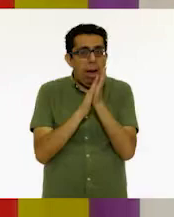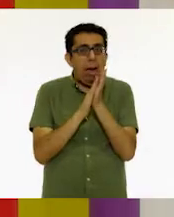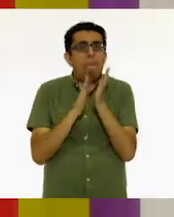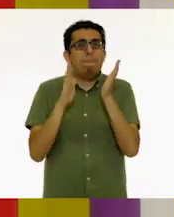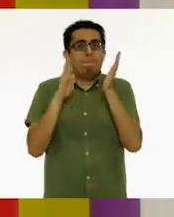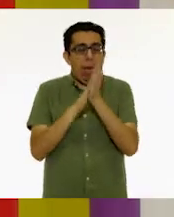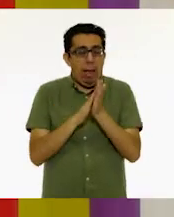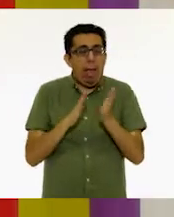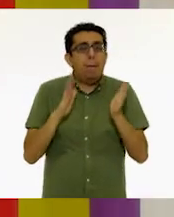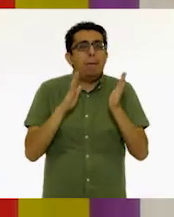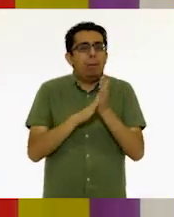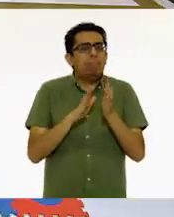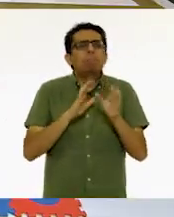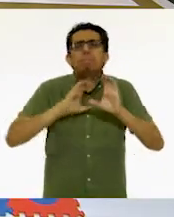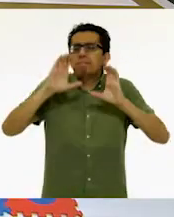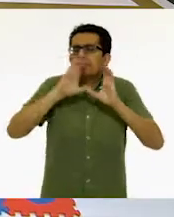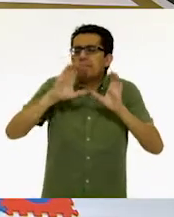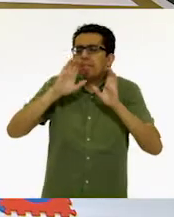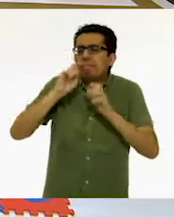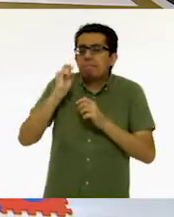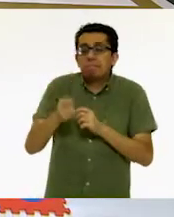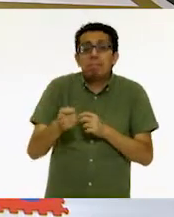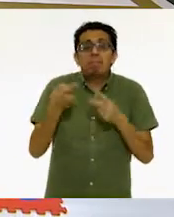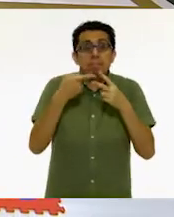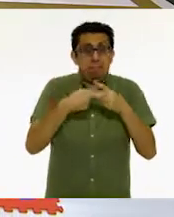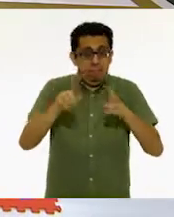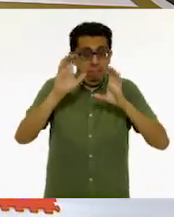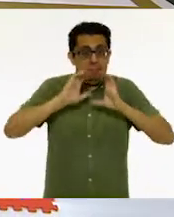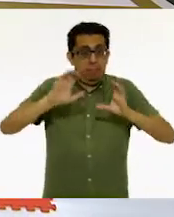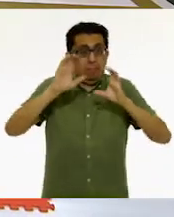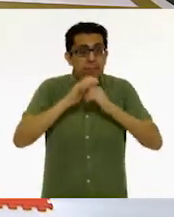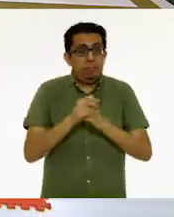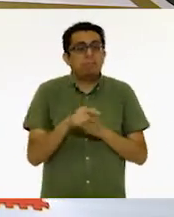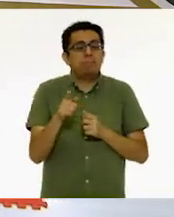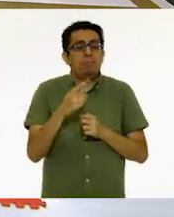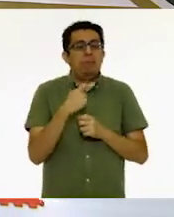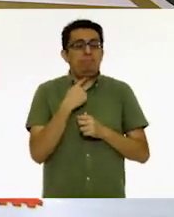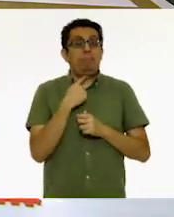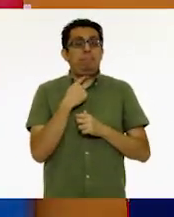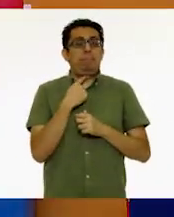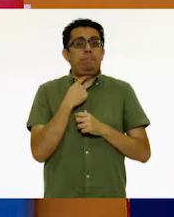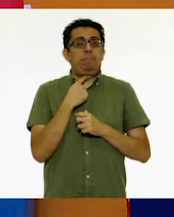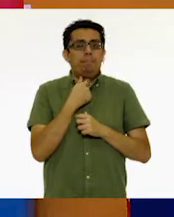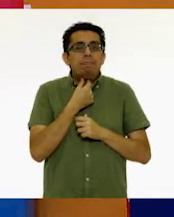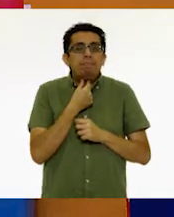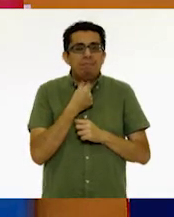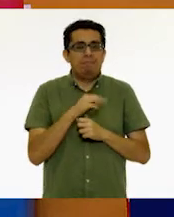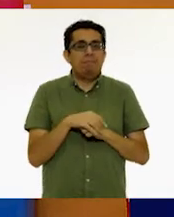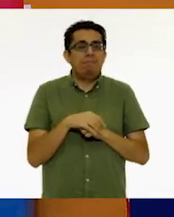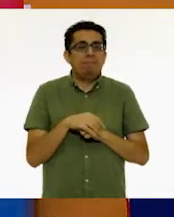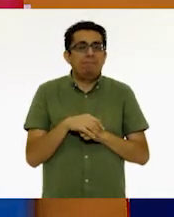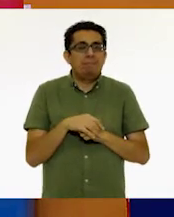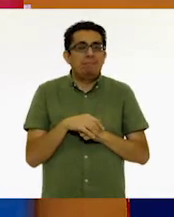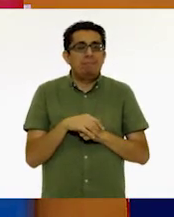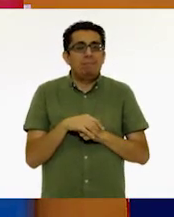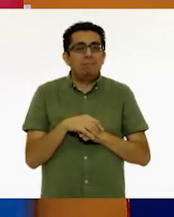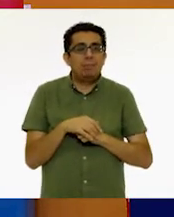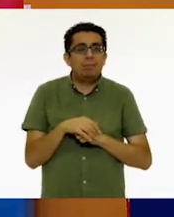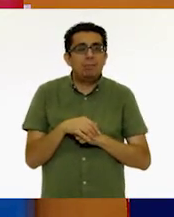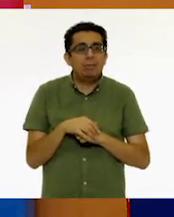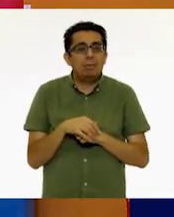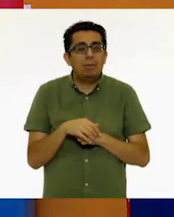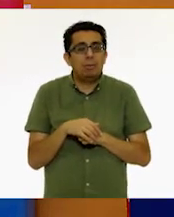¿qué canción es? Ya vamos a empezar a cantar, ¿eh? Uh-huh. Ve afinando. Entonces, se llama Mari